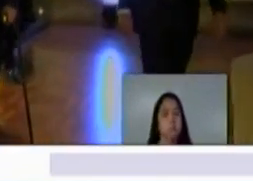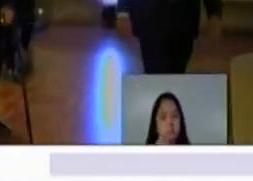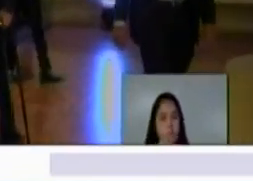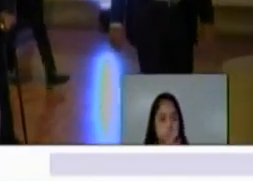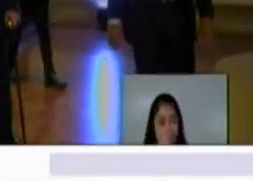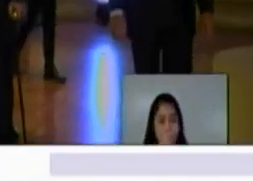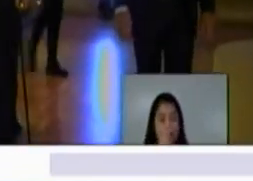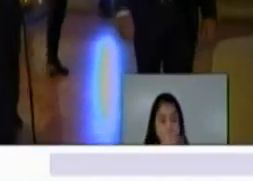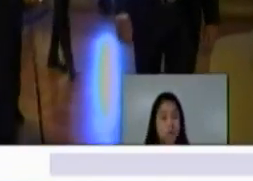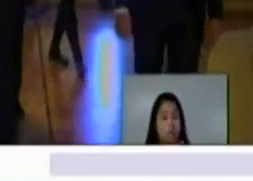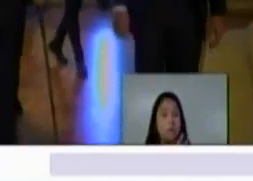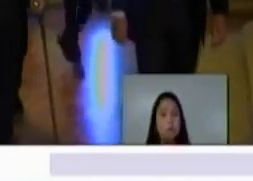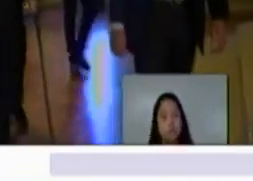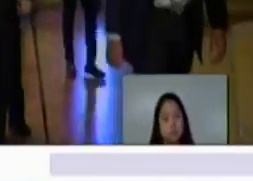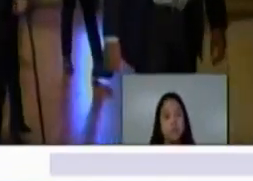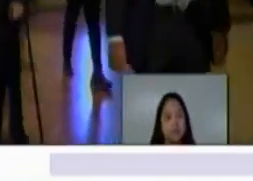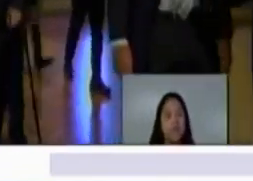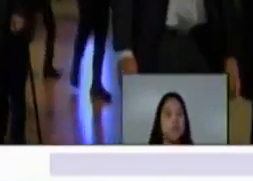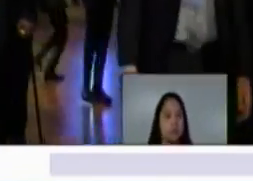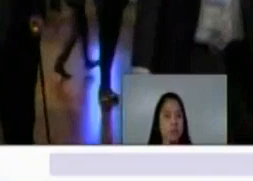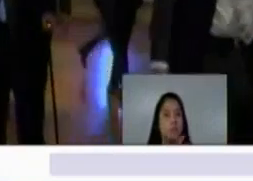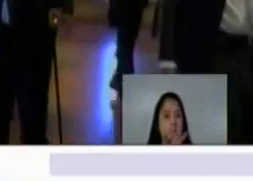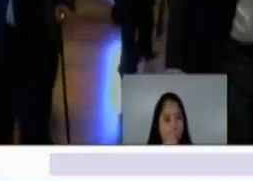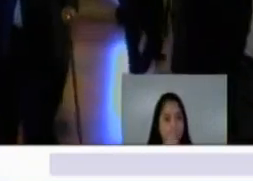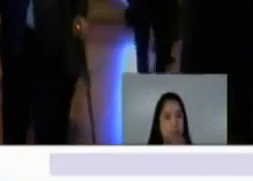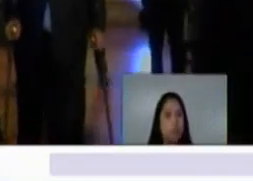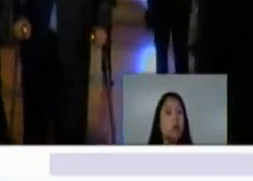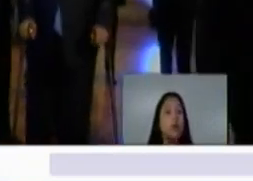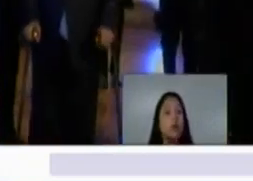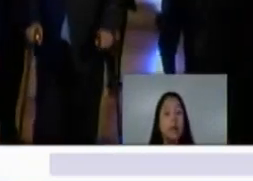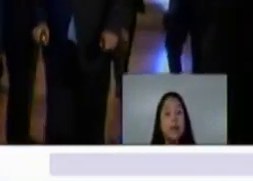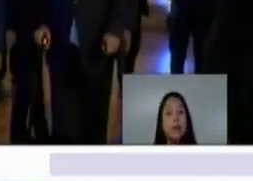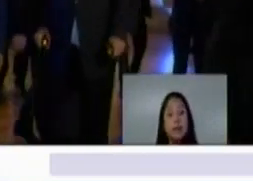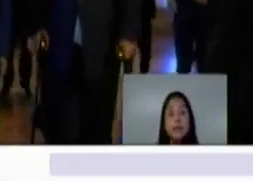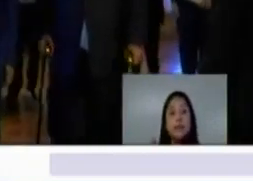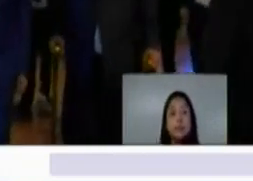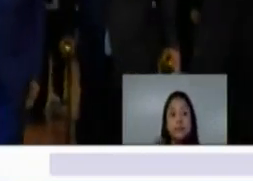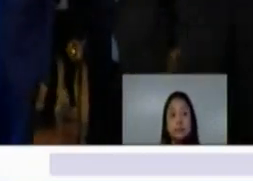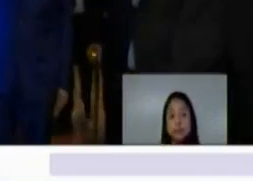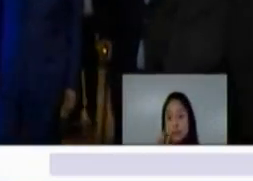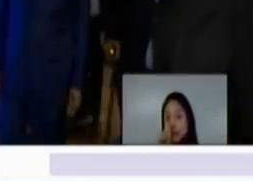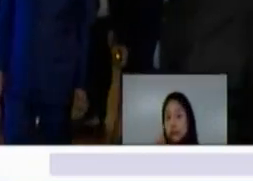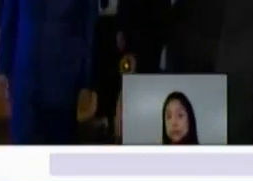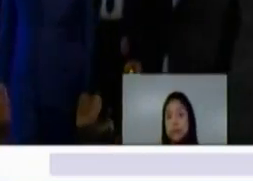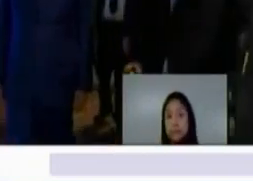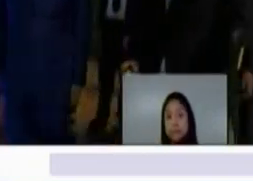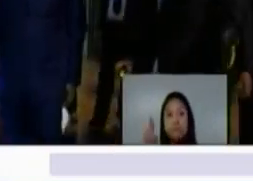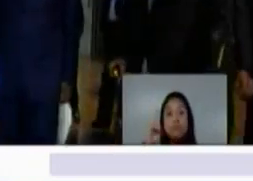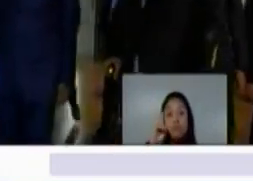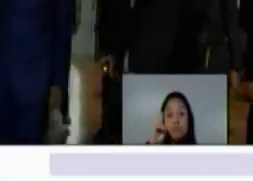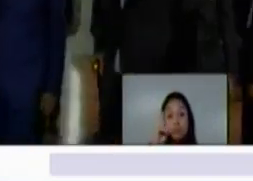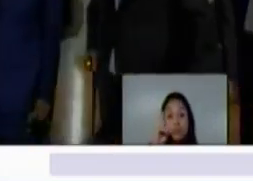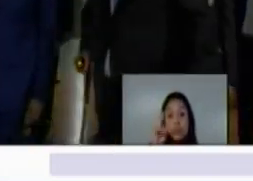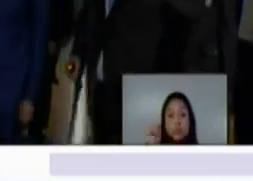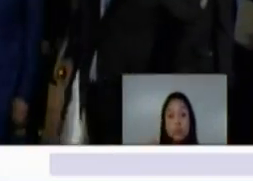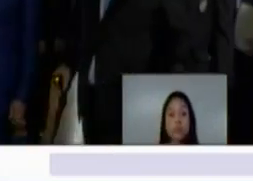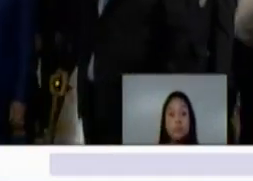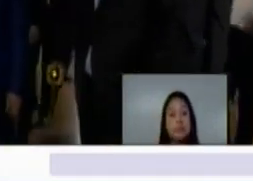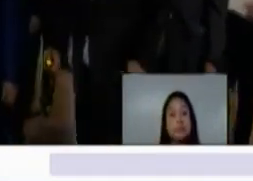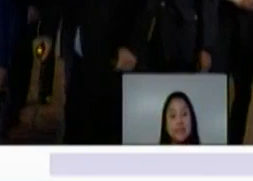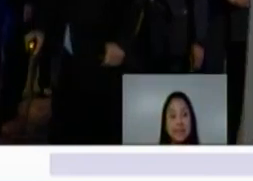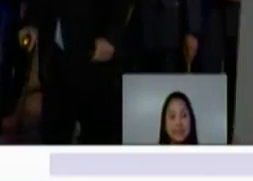quiere entonces alguna relación o venir a ordenar algo? Cuando uno podría pensar él lo dejó muy claro.